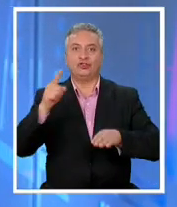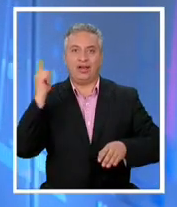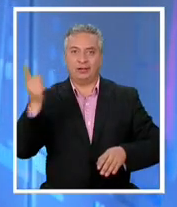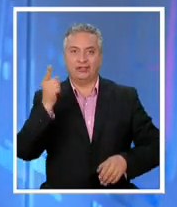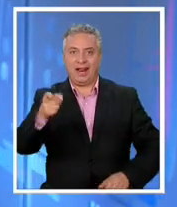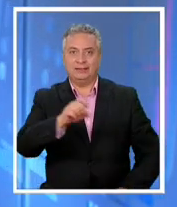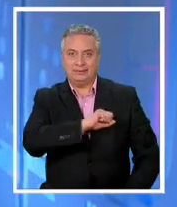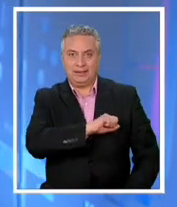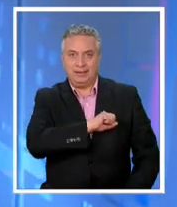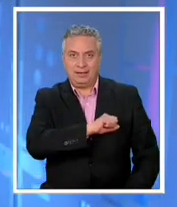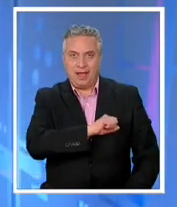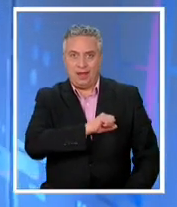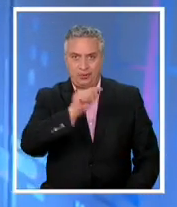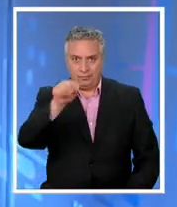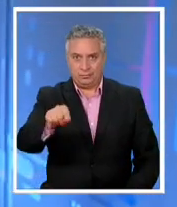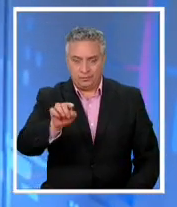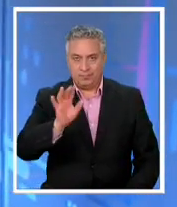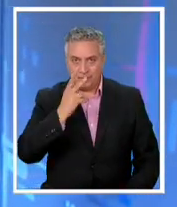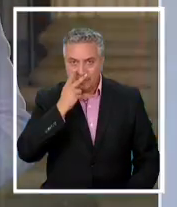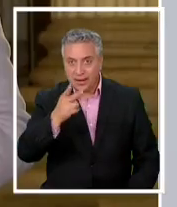Santiago. Valentina, buenas noches.